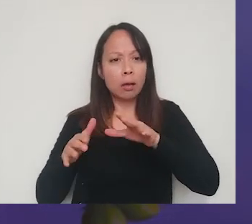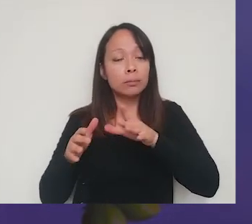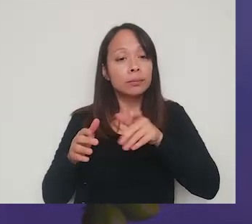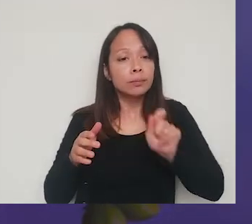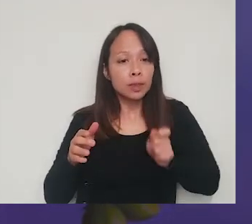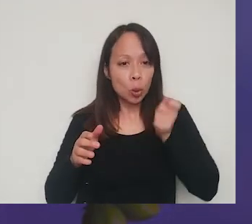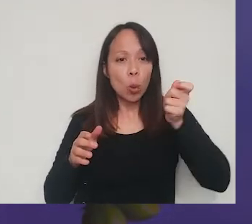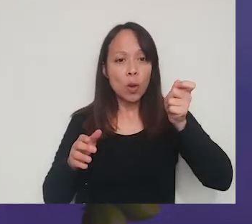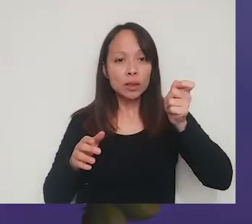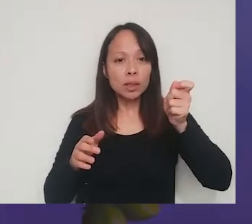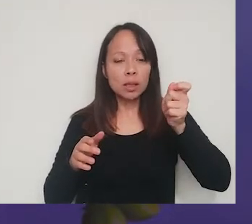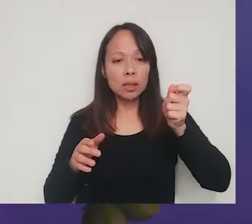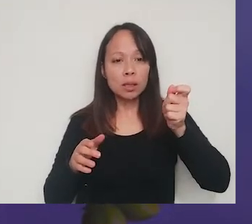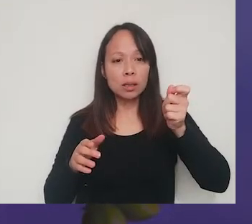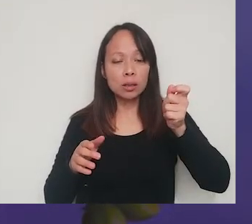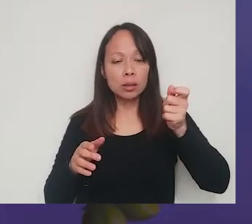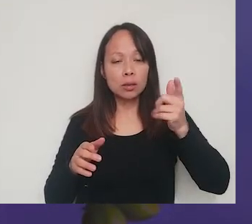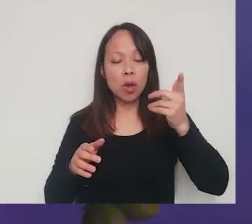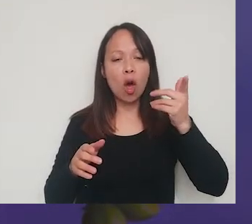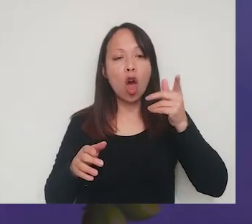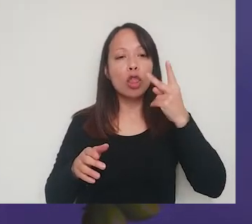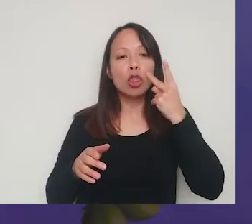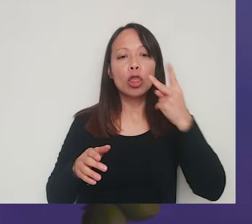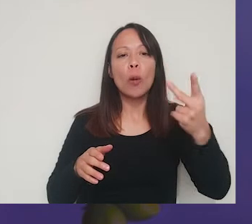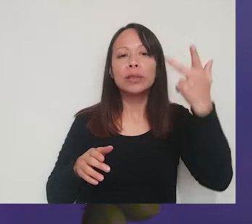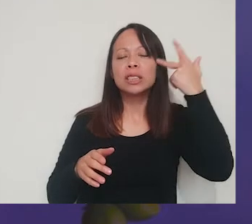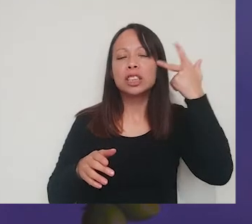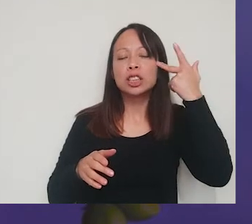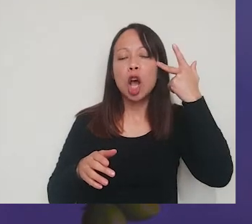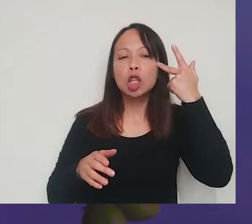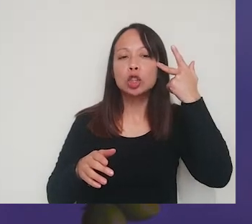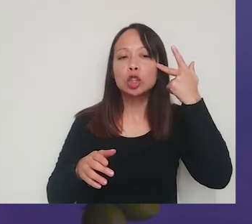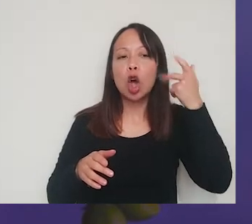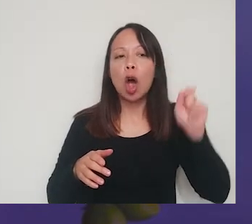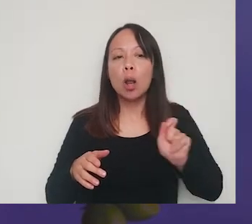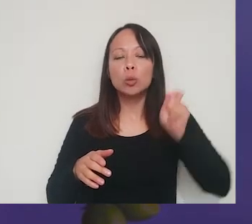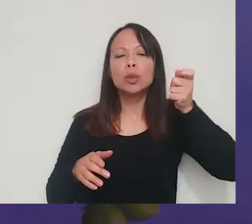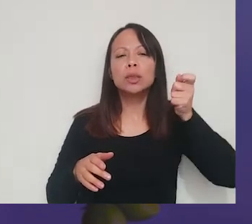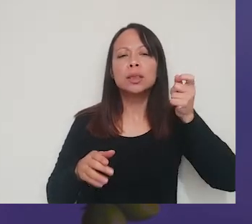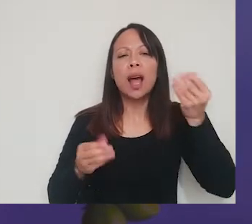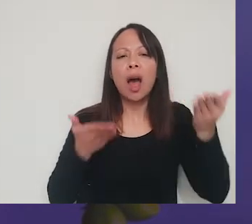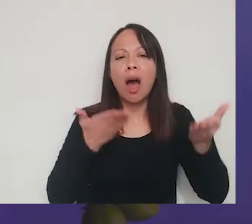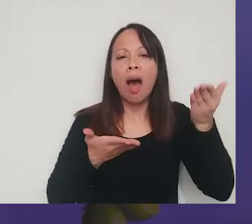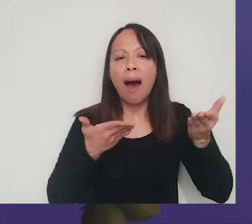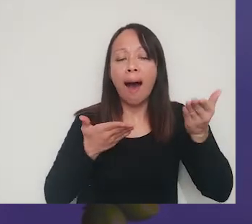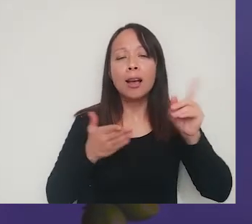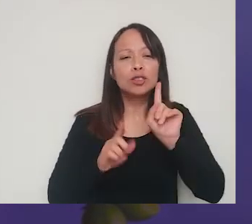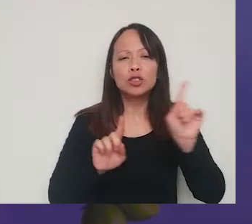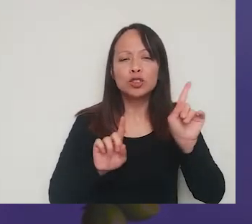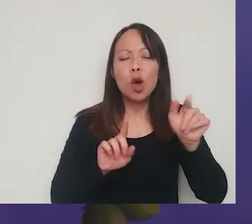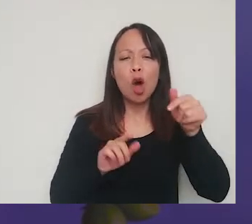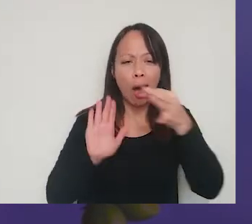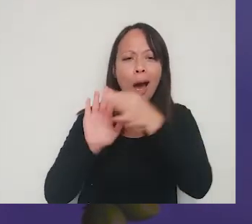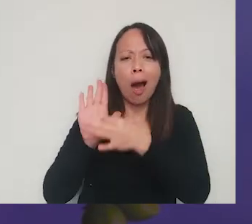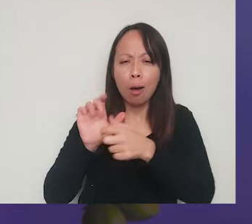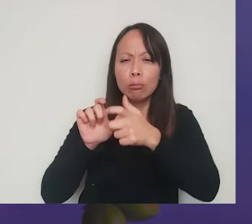caso terminó llegando a la Corte Suprema de Justicia de la Nación y en el año 2018 la Corte lo que dijo es: no, señores,